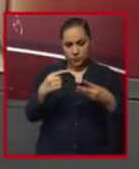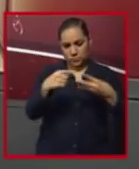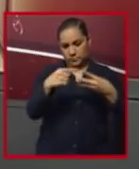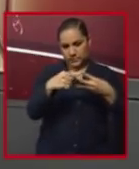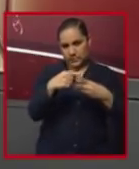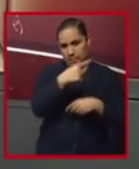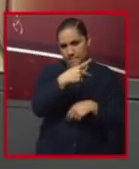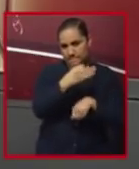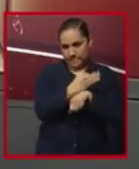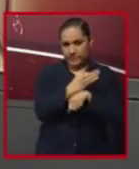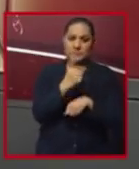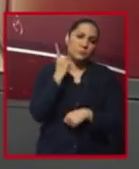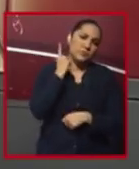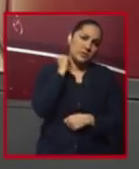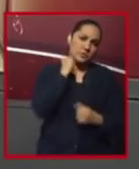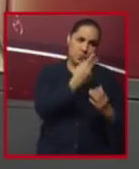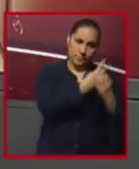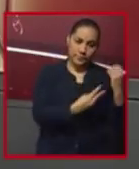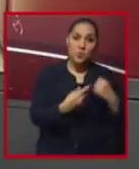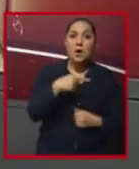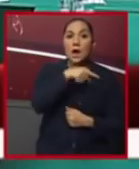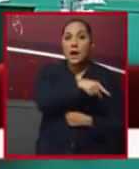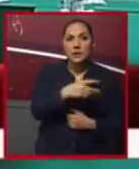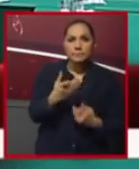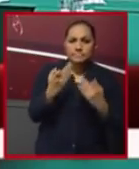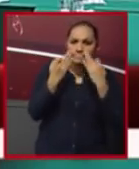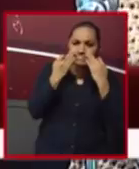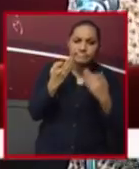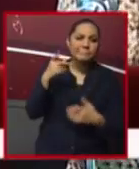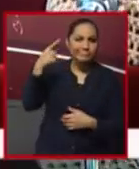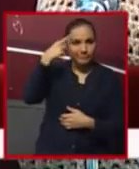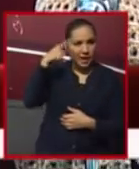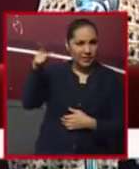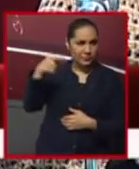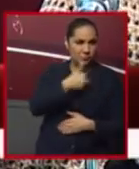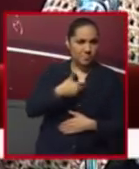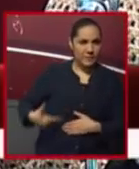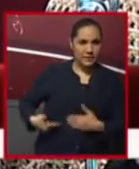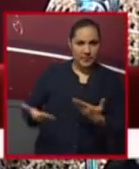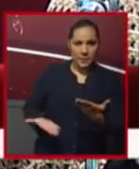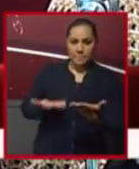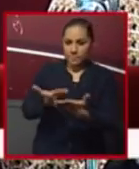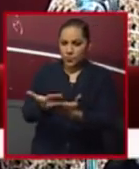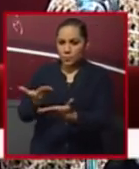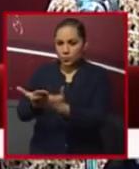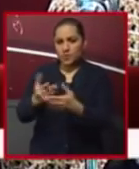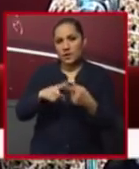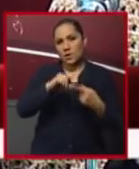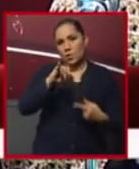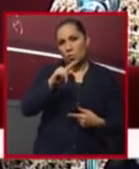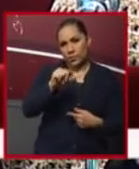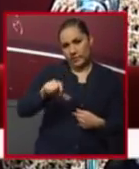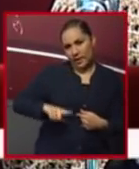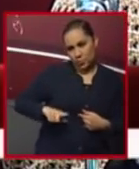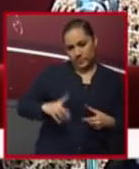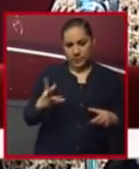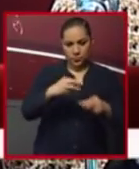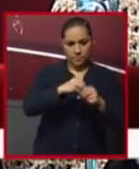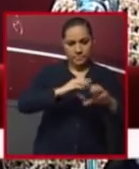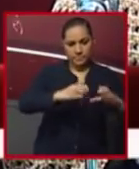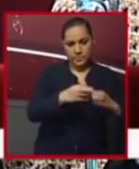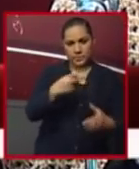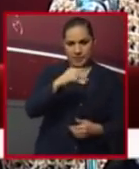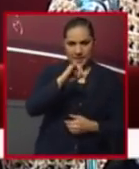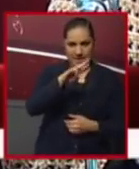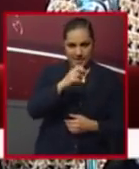ahí se desahogaron las comparecencias de las personas propuestas por el Ejecutivo Federal como integrantes de la Junta de Gobierno del Instituto Nacional de Estadística